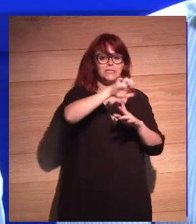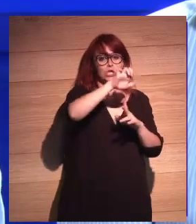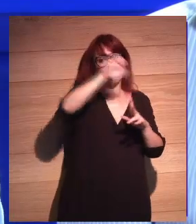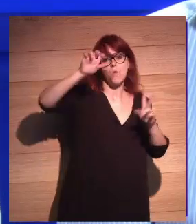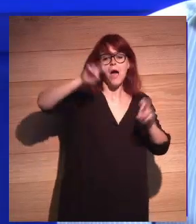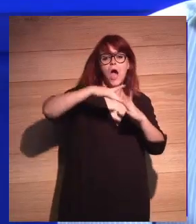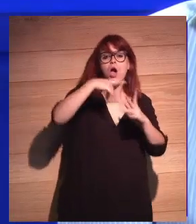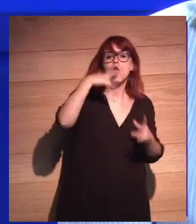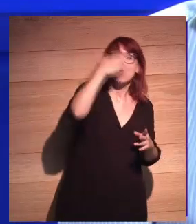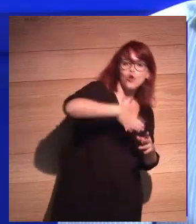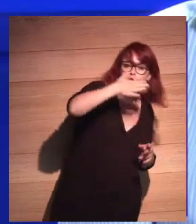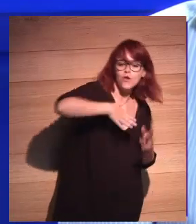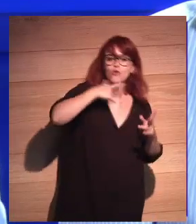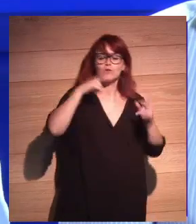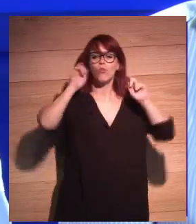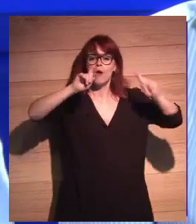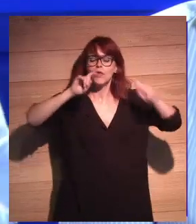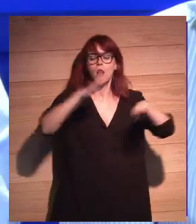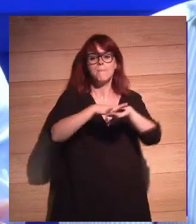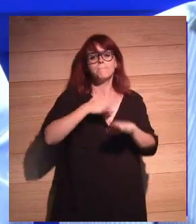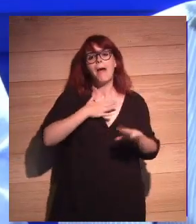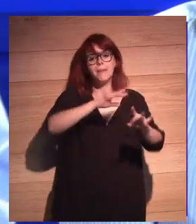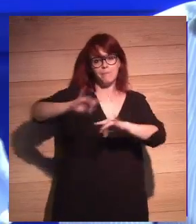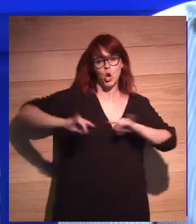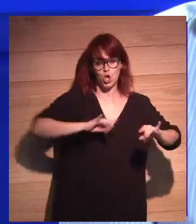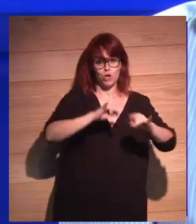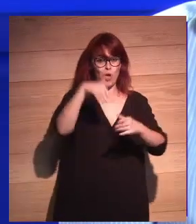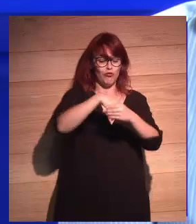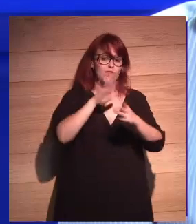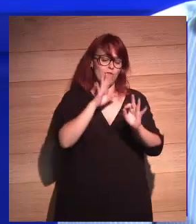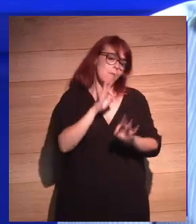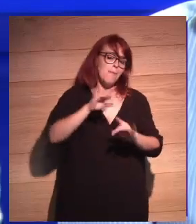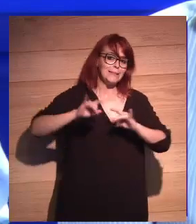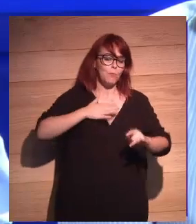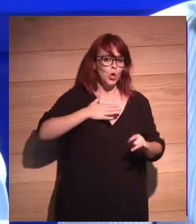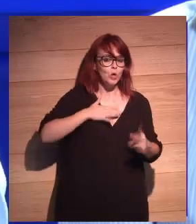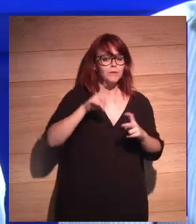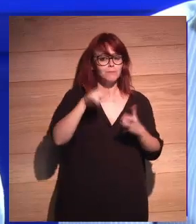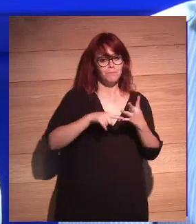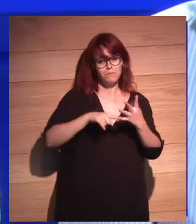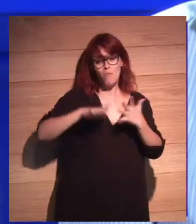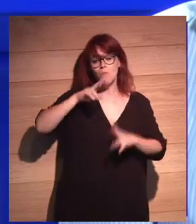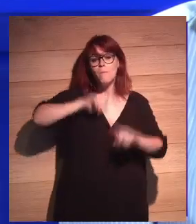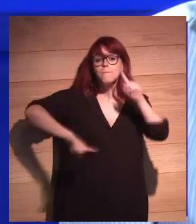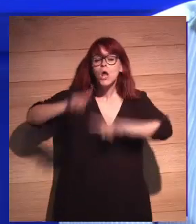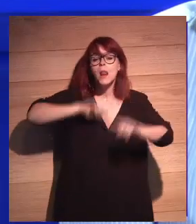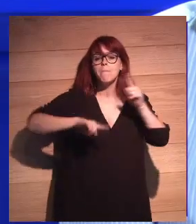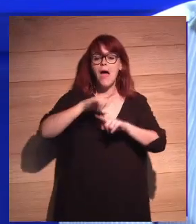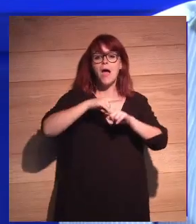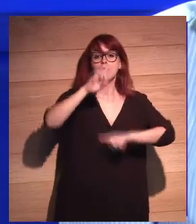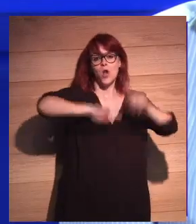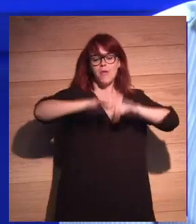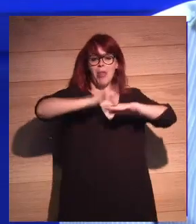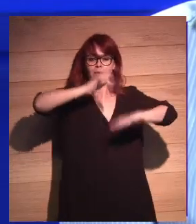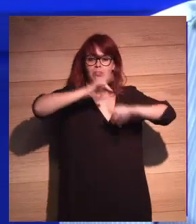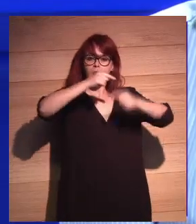los colegios, el patrimonio. En España muchos de los proyectos de contenido son alrededor de patrimonio y uno de los grandes problemas era la brecha digital de los